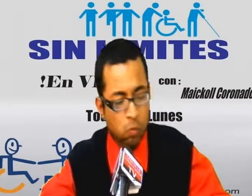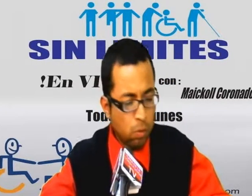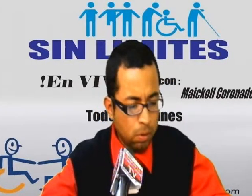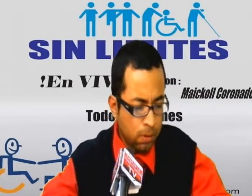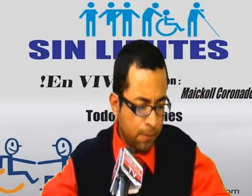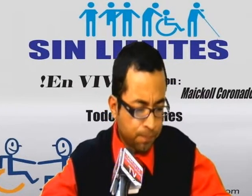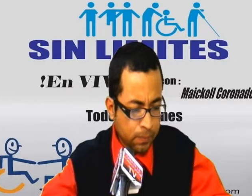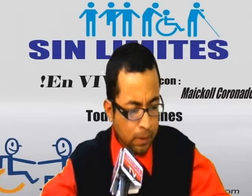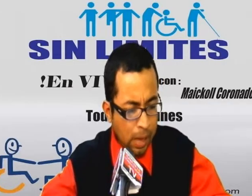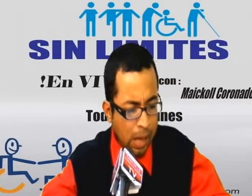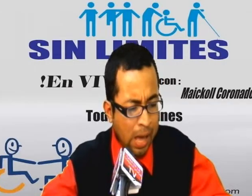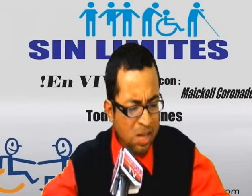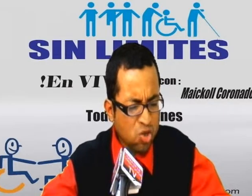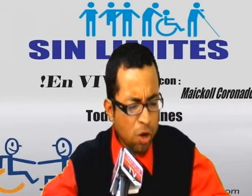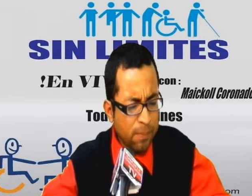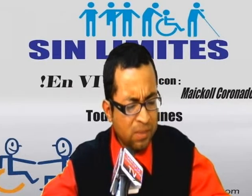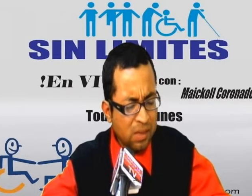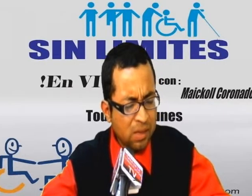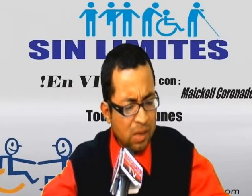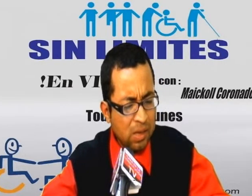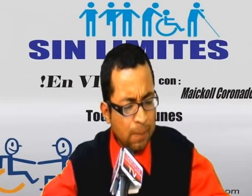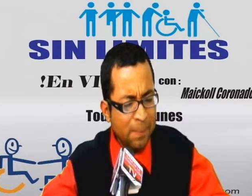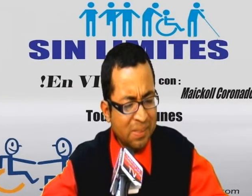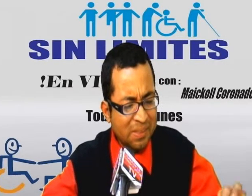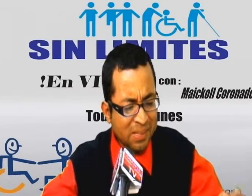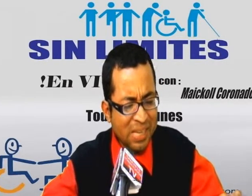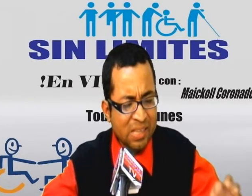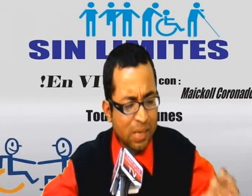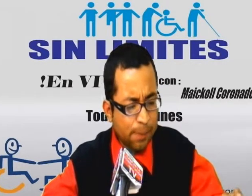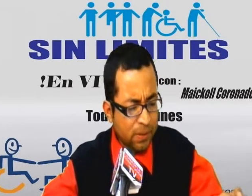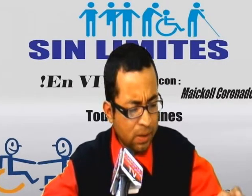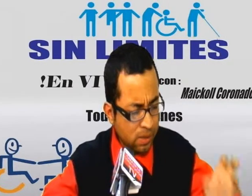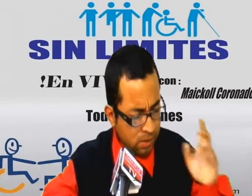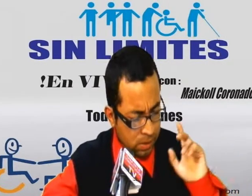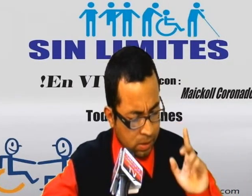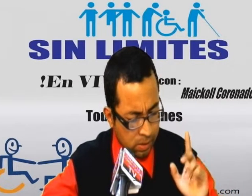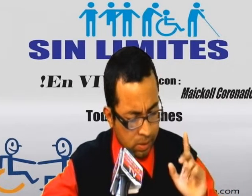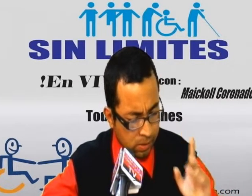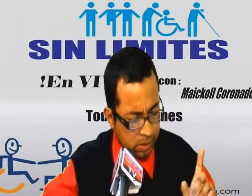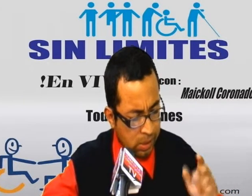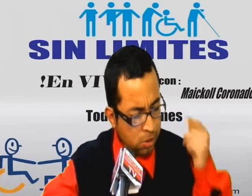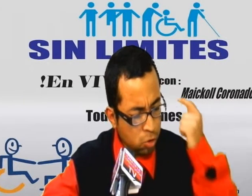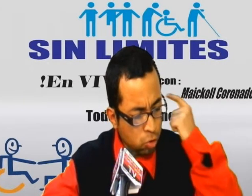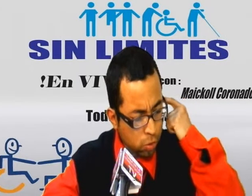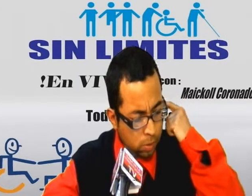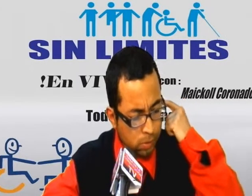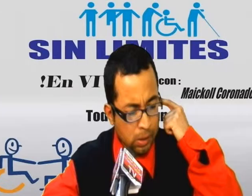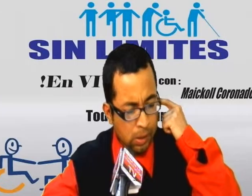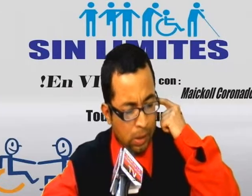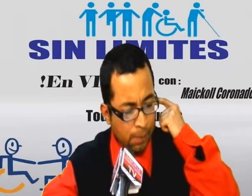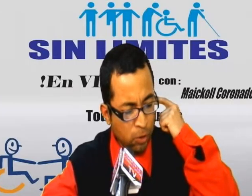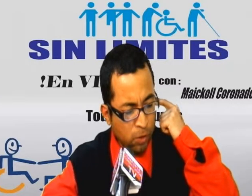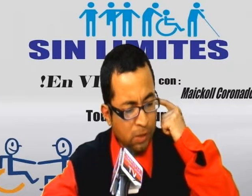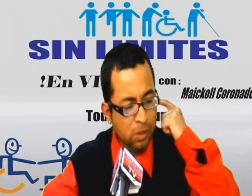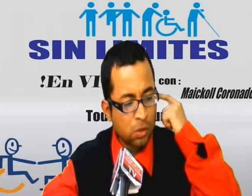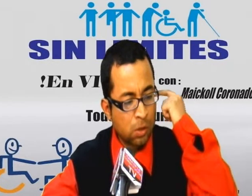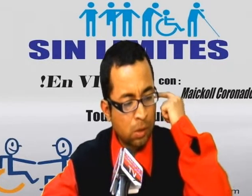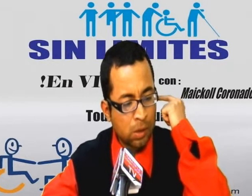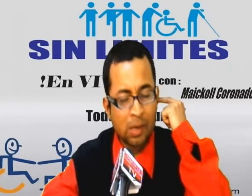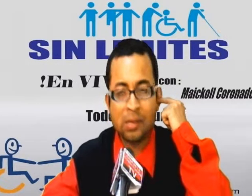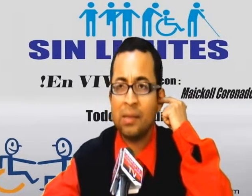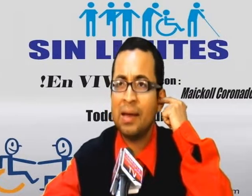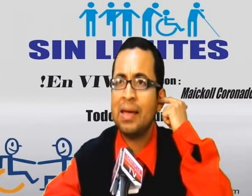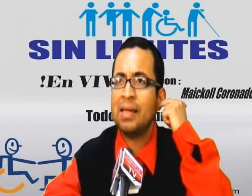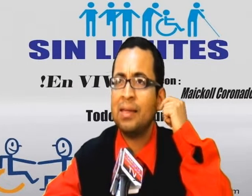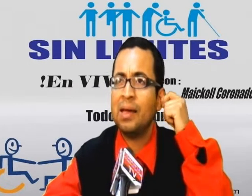Perú hay solamente 23 intérpretes de las personas